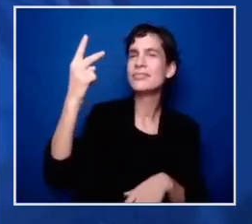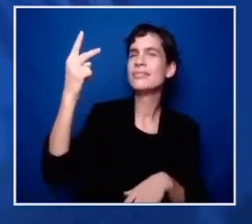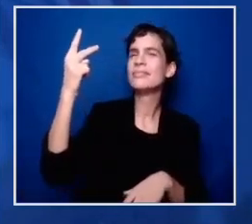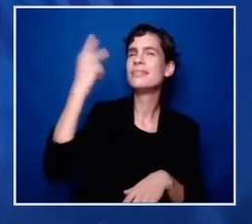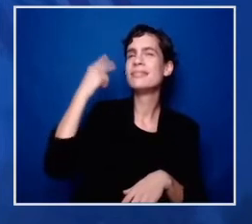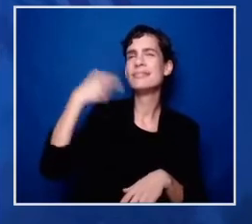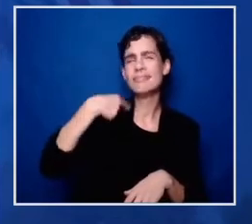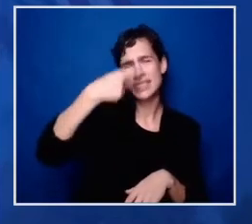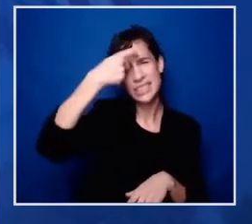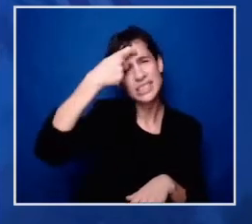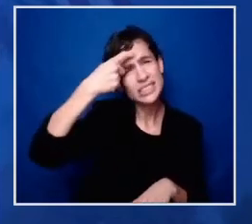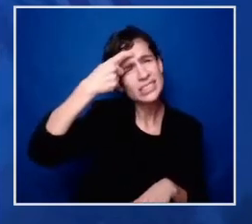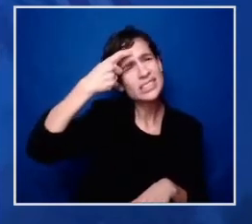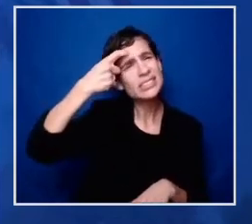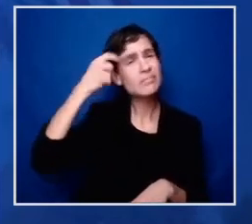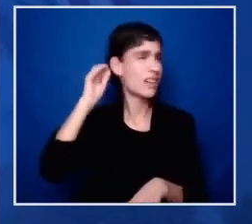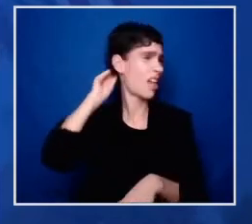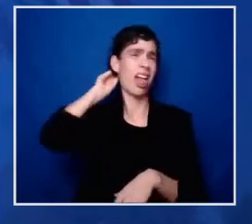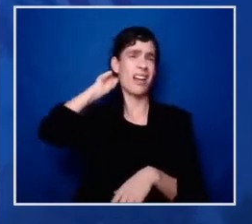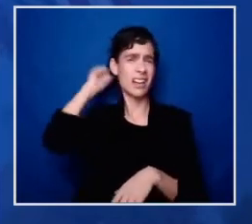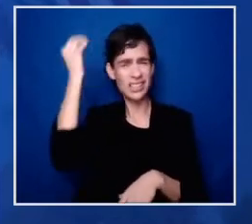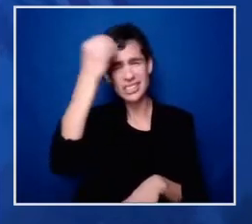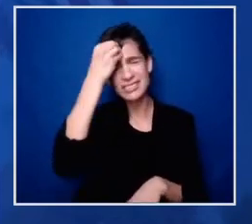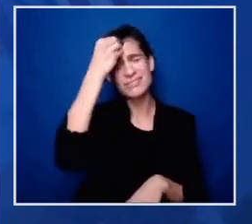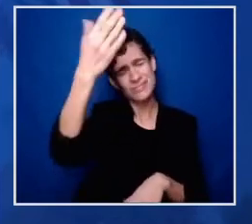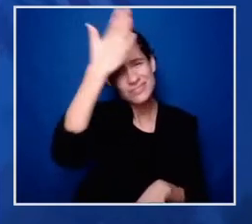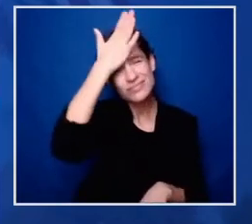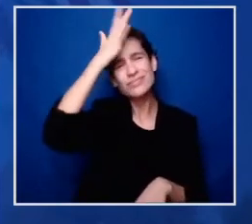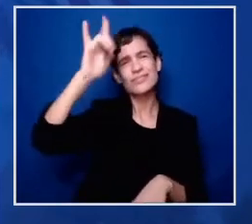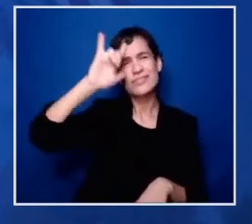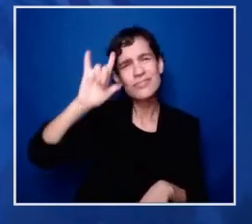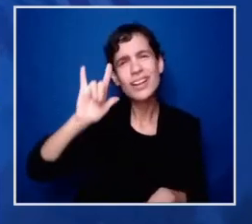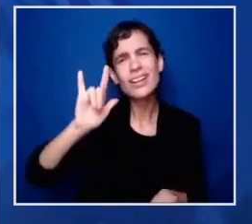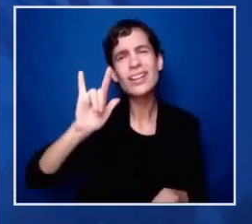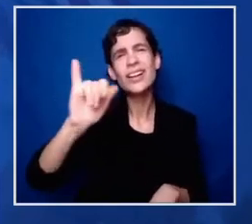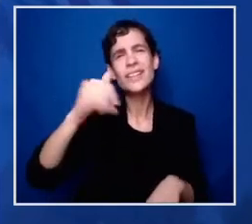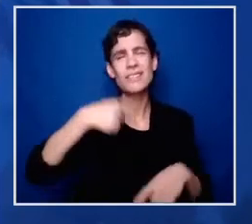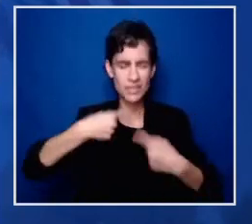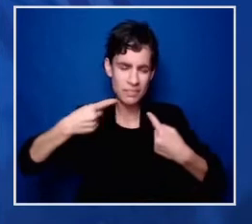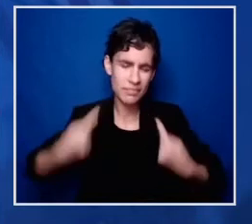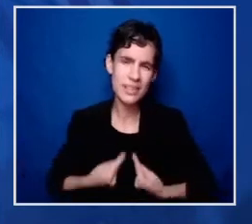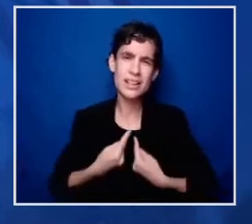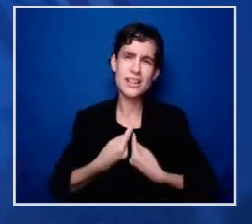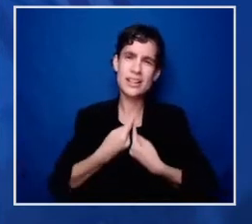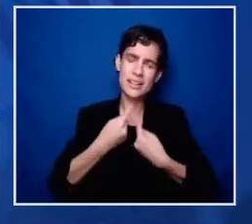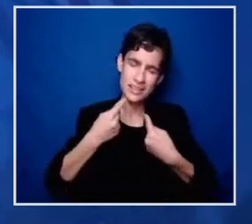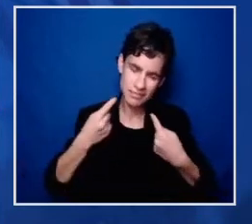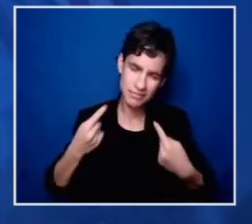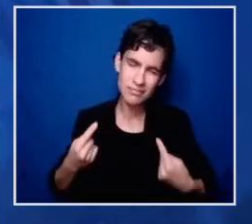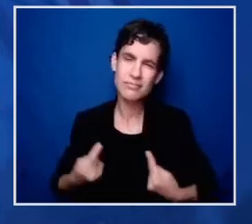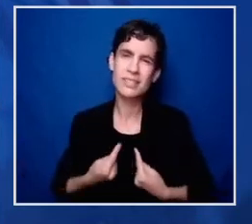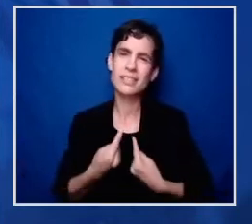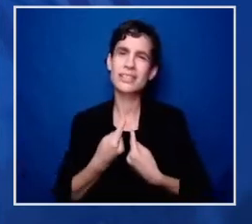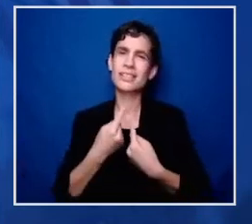veces al recordar que te di de más y